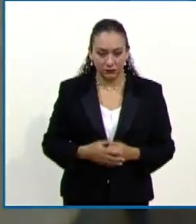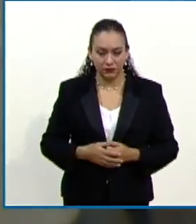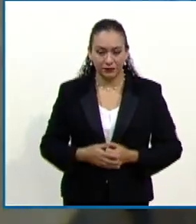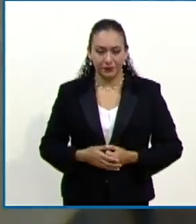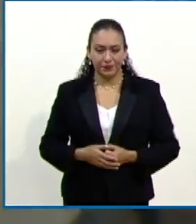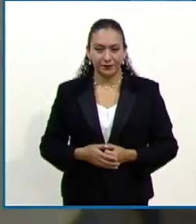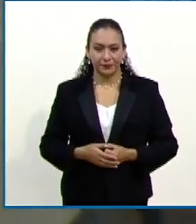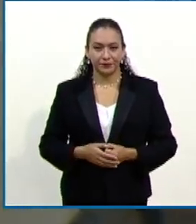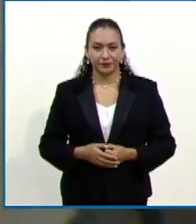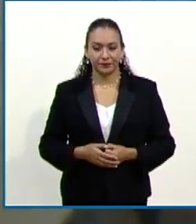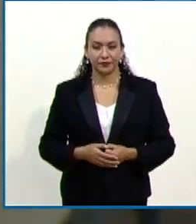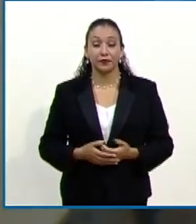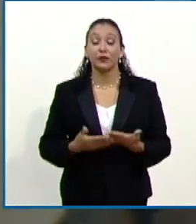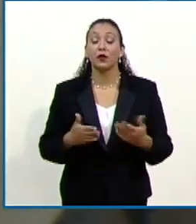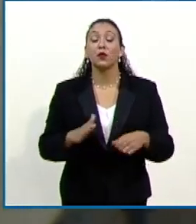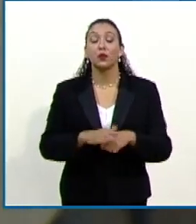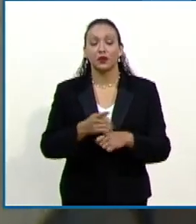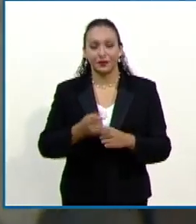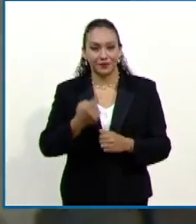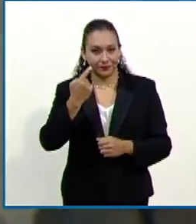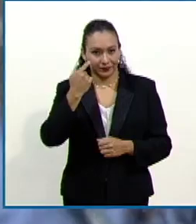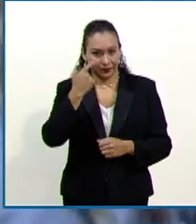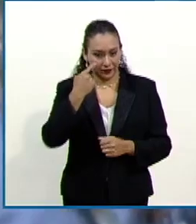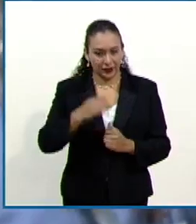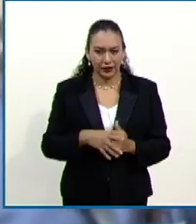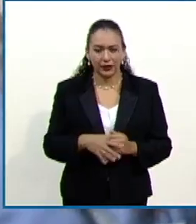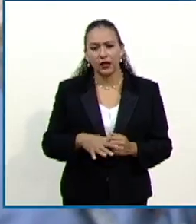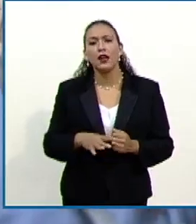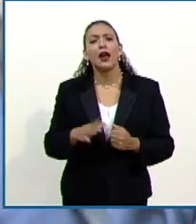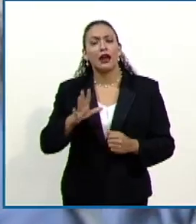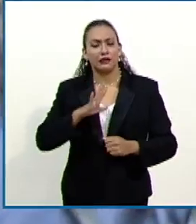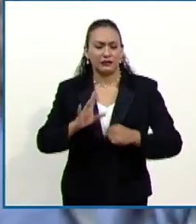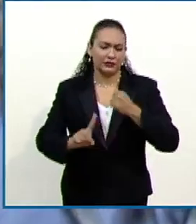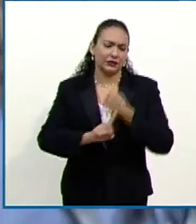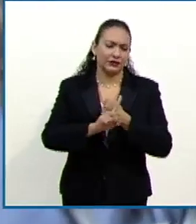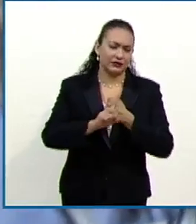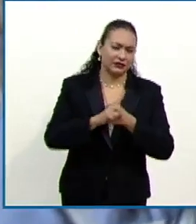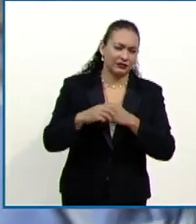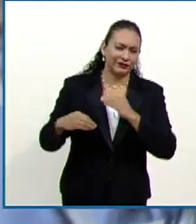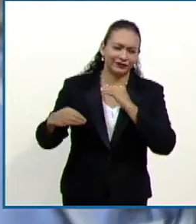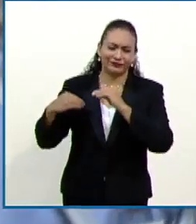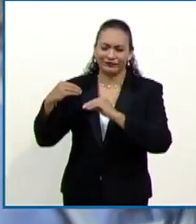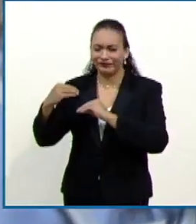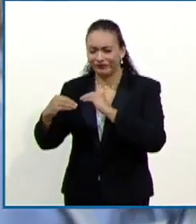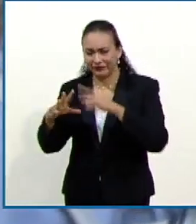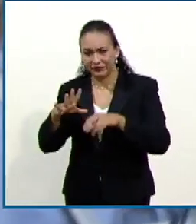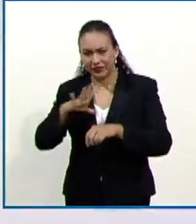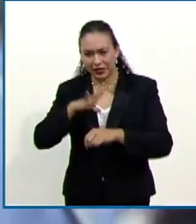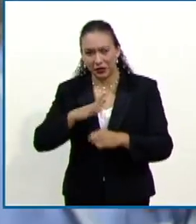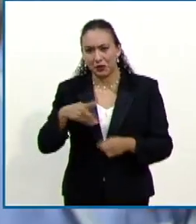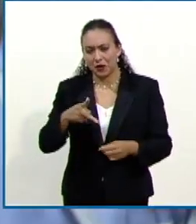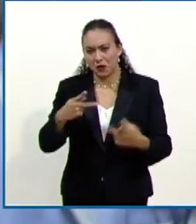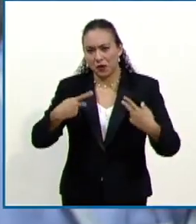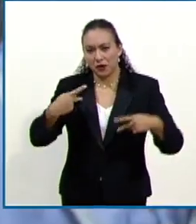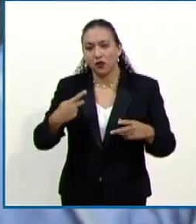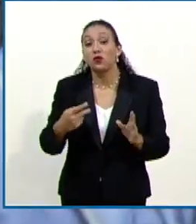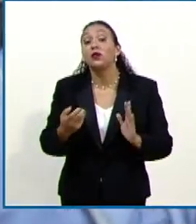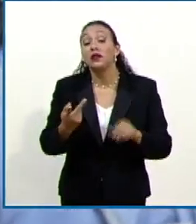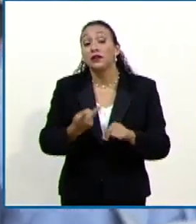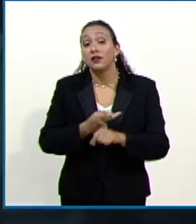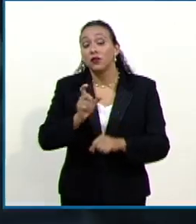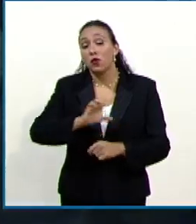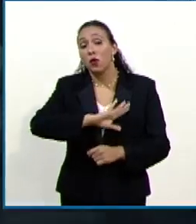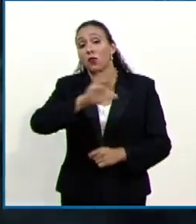SAR. Pues la frase conflictos inherentes debe entenderse que comprende toda controversia derivada de